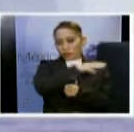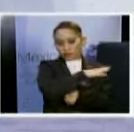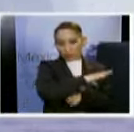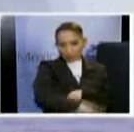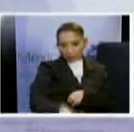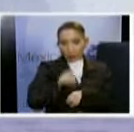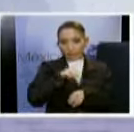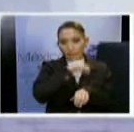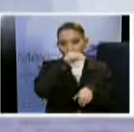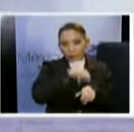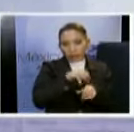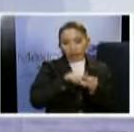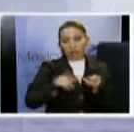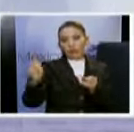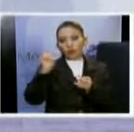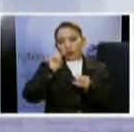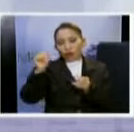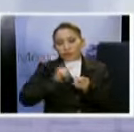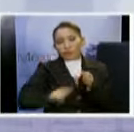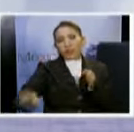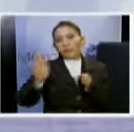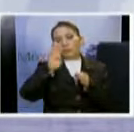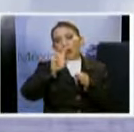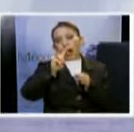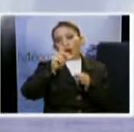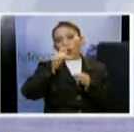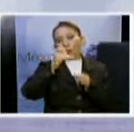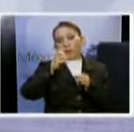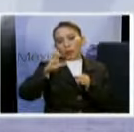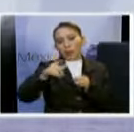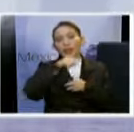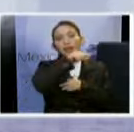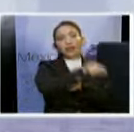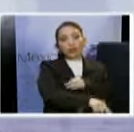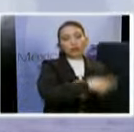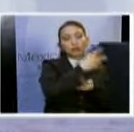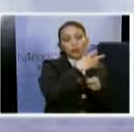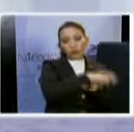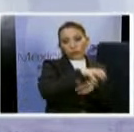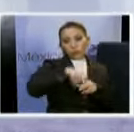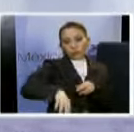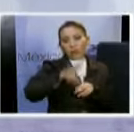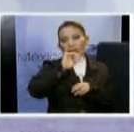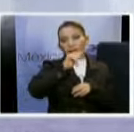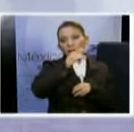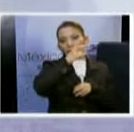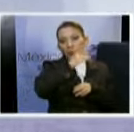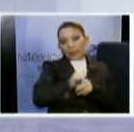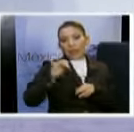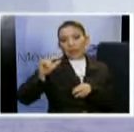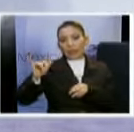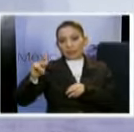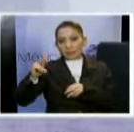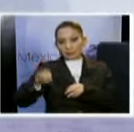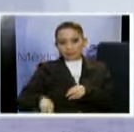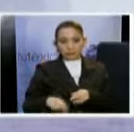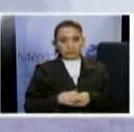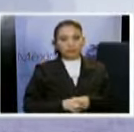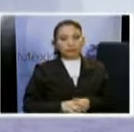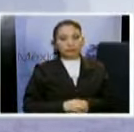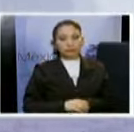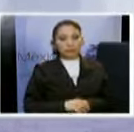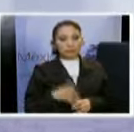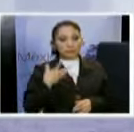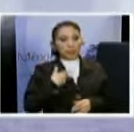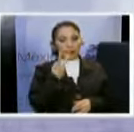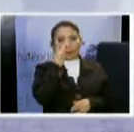generales, Montreal, Toronto y Vancouver, y 2 consulados de carrera en Calgary y en Leamington.